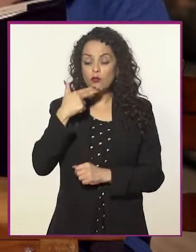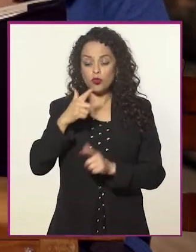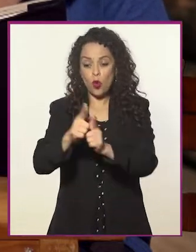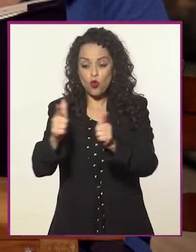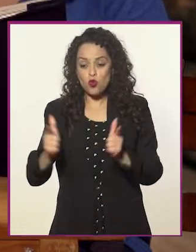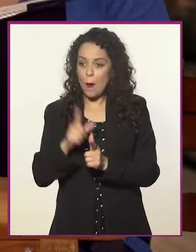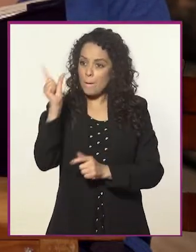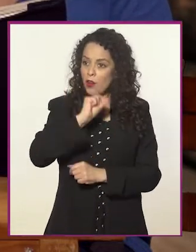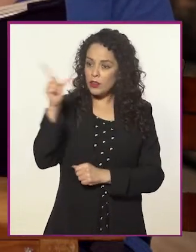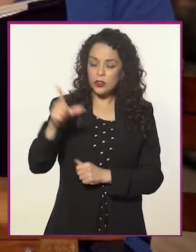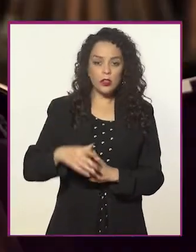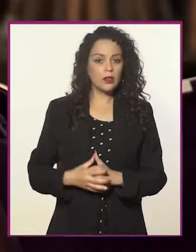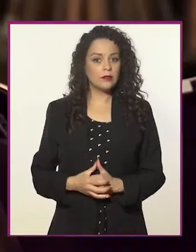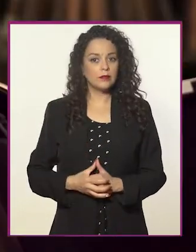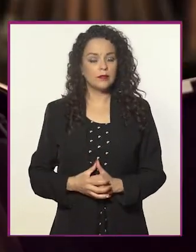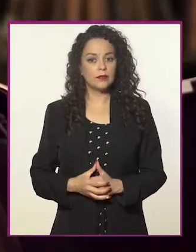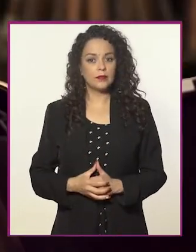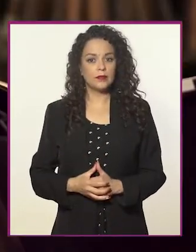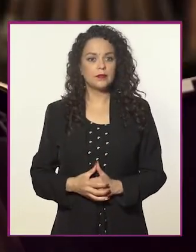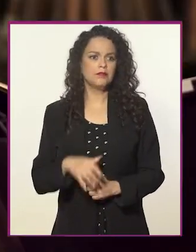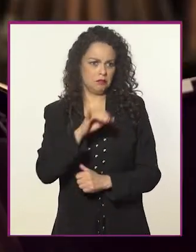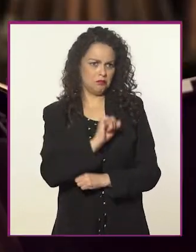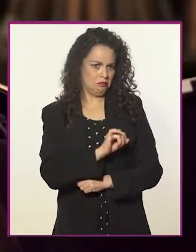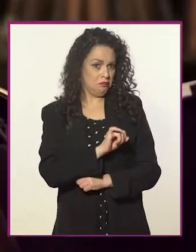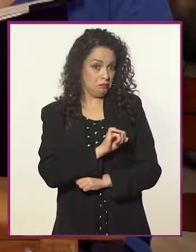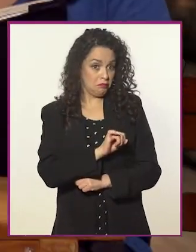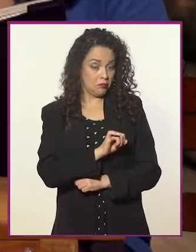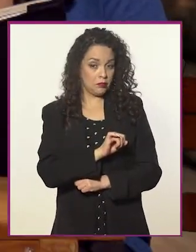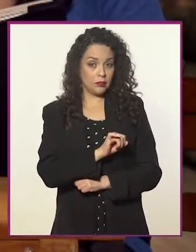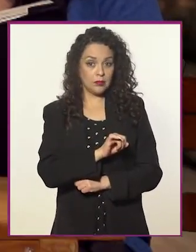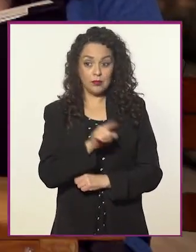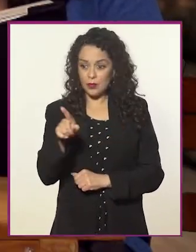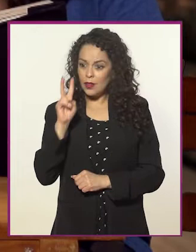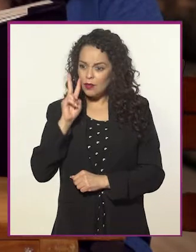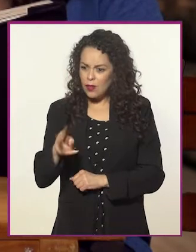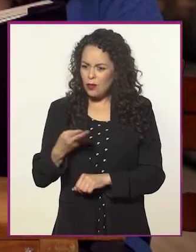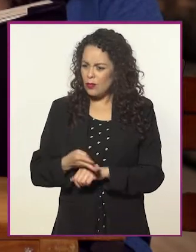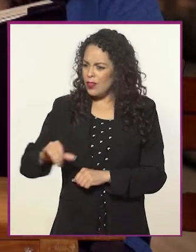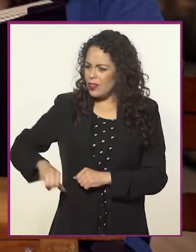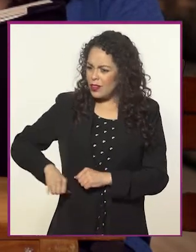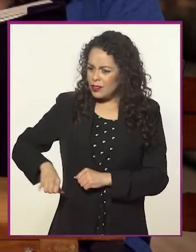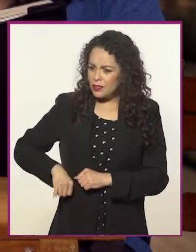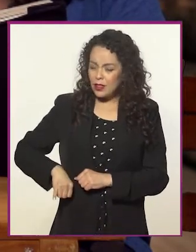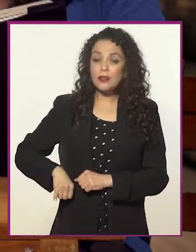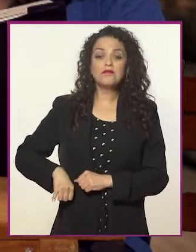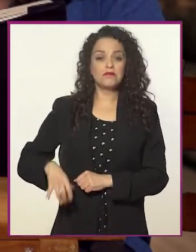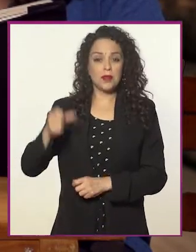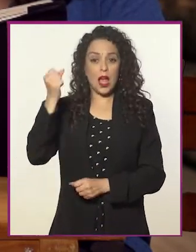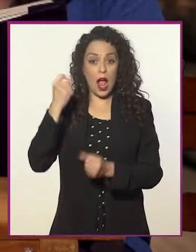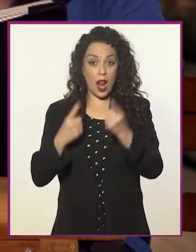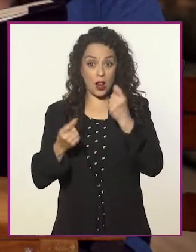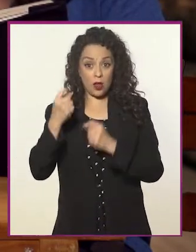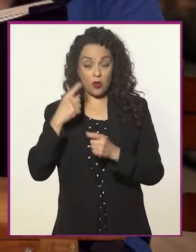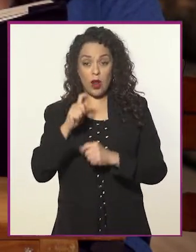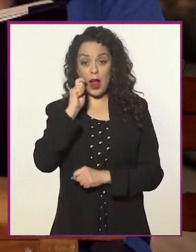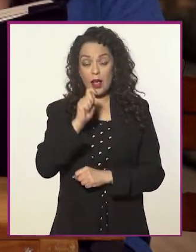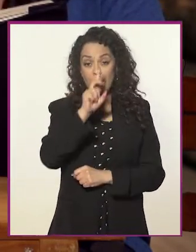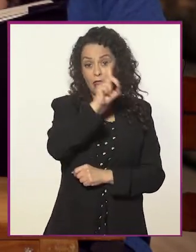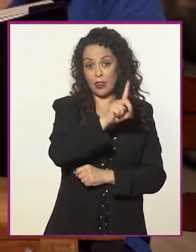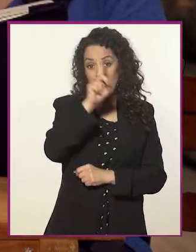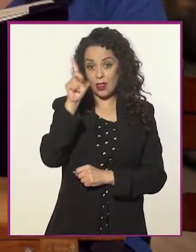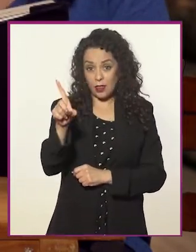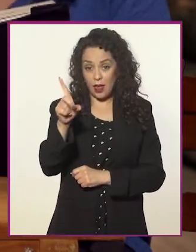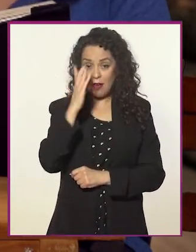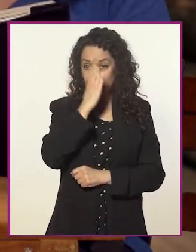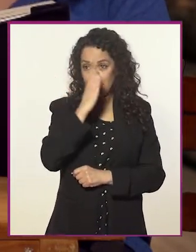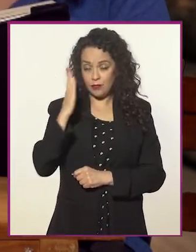entre grupos profesionales. Sí, ajá. Mira, esto está súper interesante. En algunas acepciones de los diccionarios,